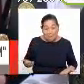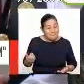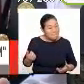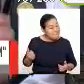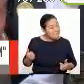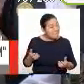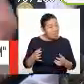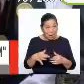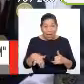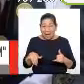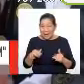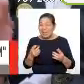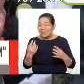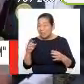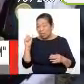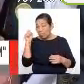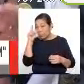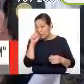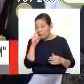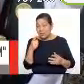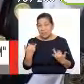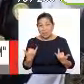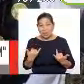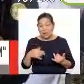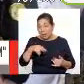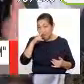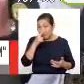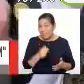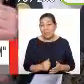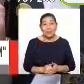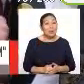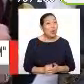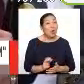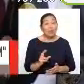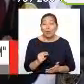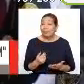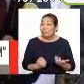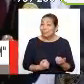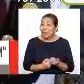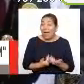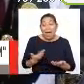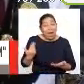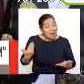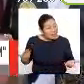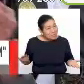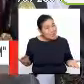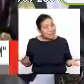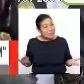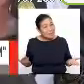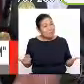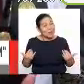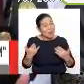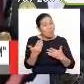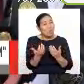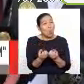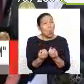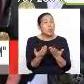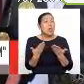más importantes y complicados y violentos en el Perú, no fue atendido como debió ser. De ahí emana